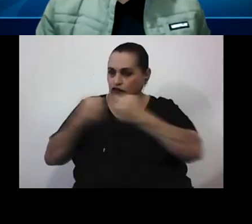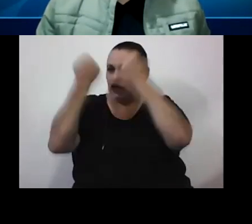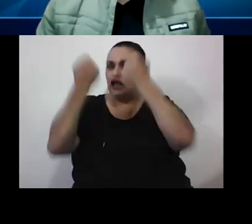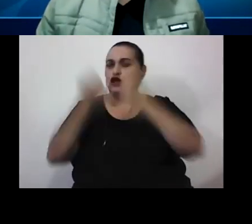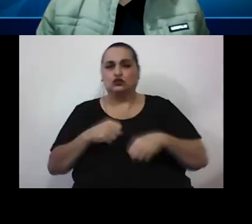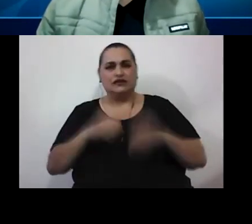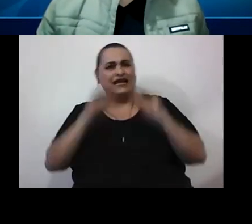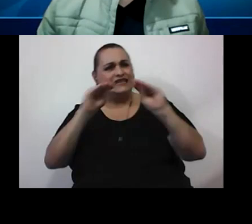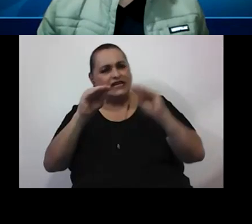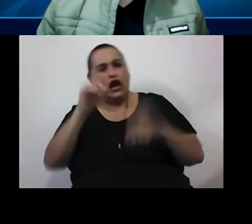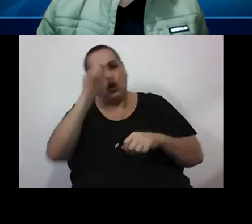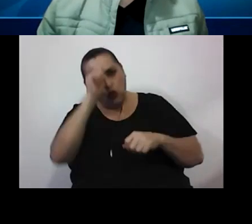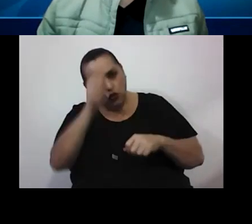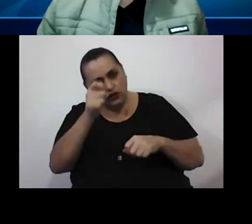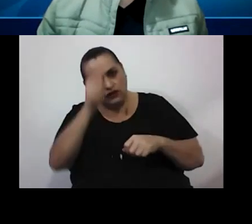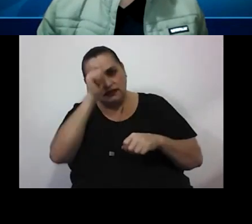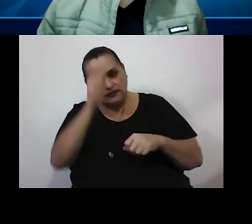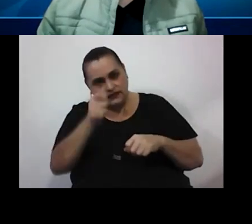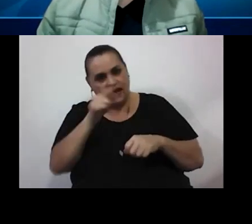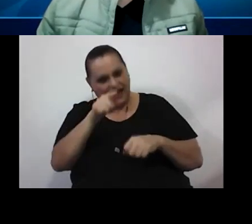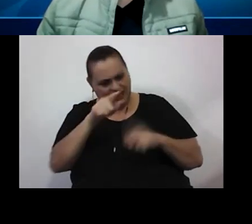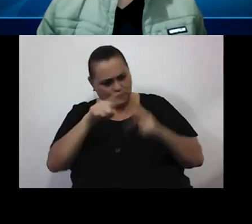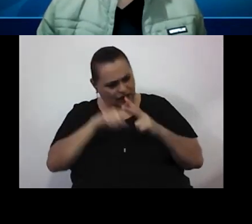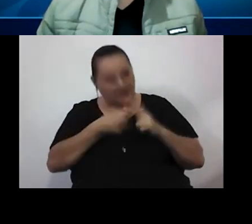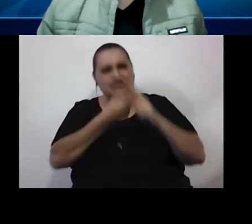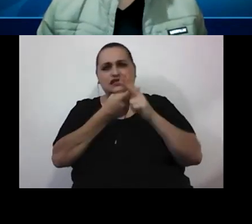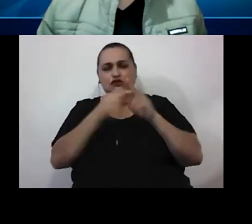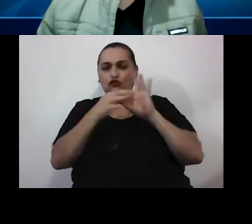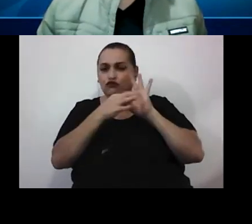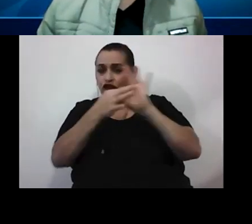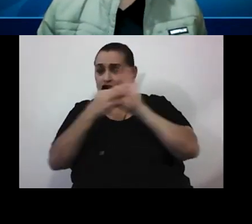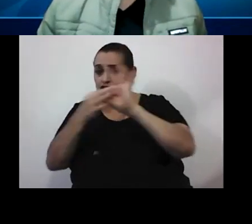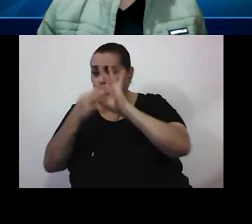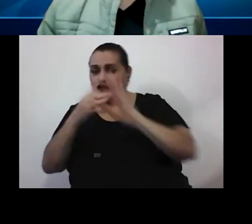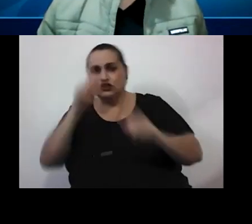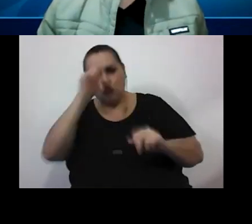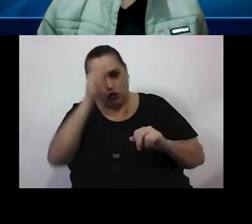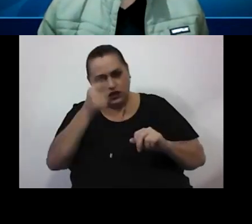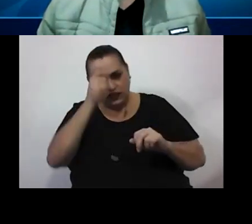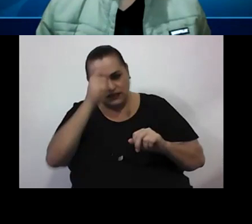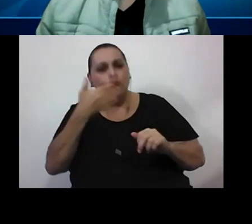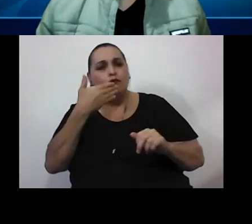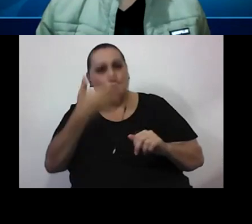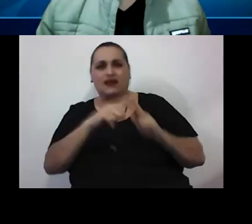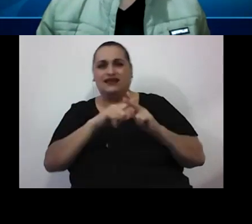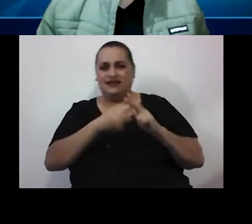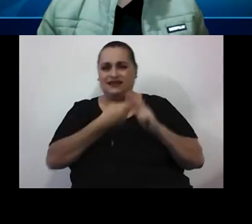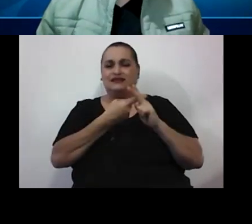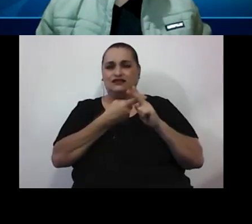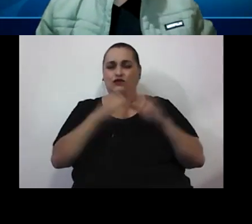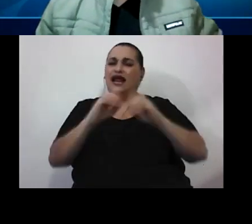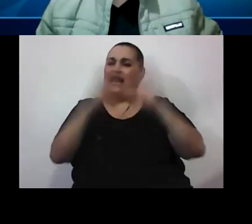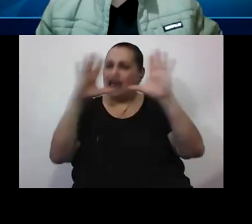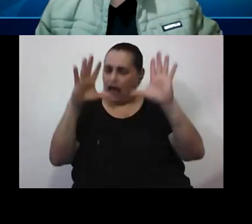cortesía. Ese es el inicio. Relaciones basadas en la cortesía. Ese es un buen inicio. Claramente la no